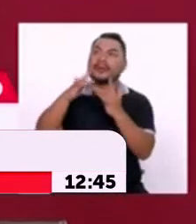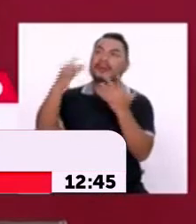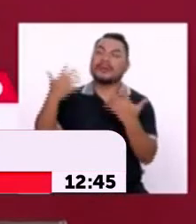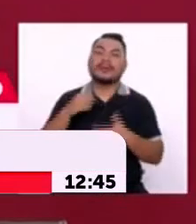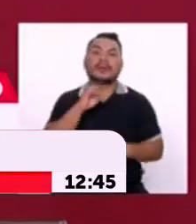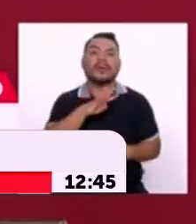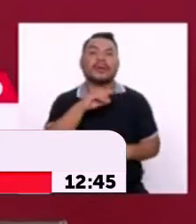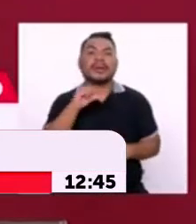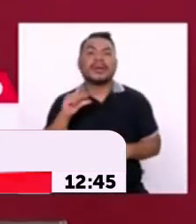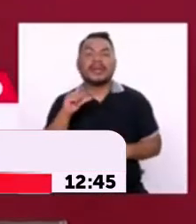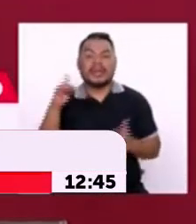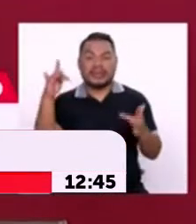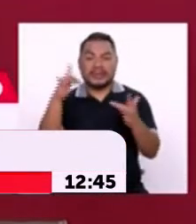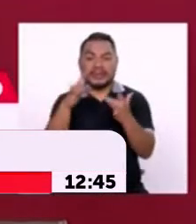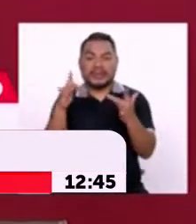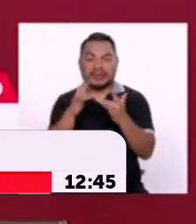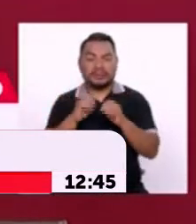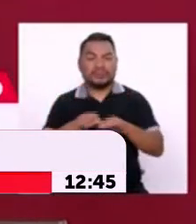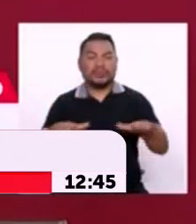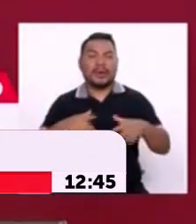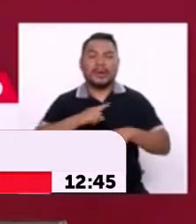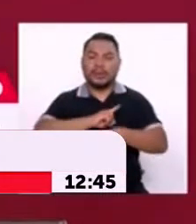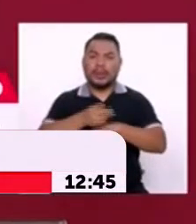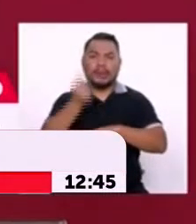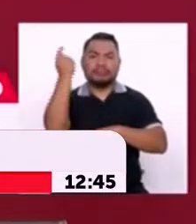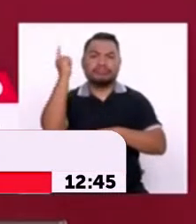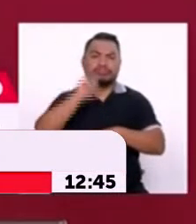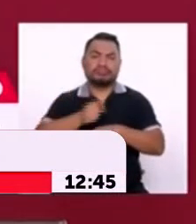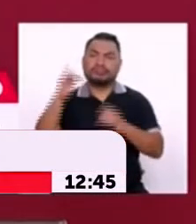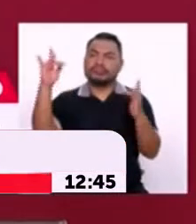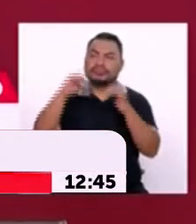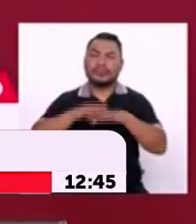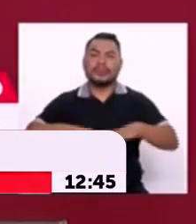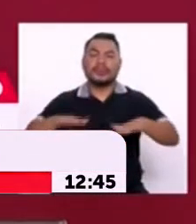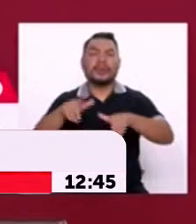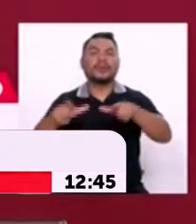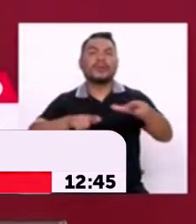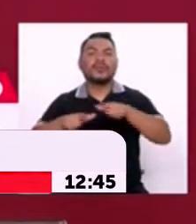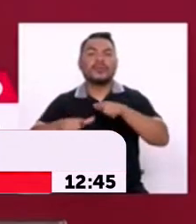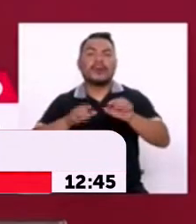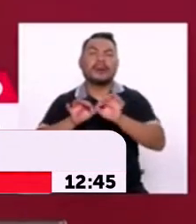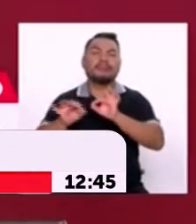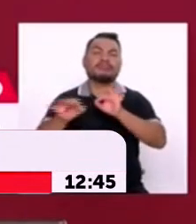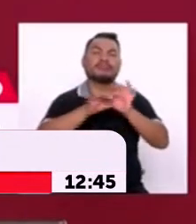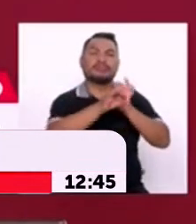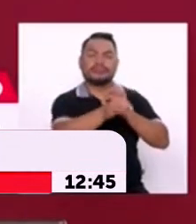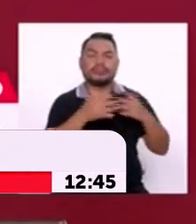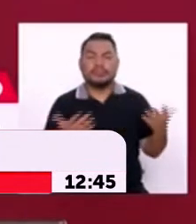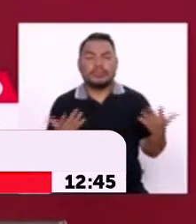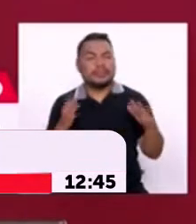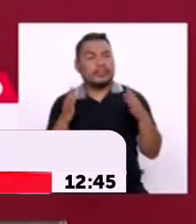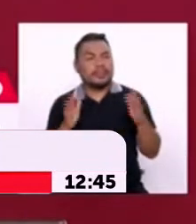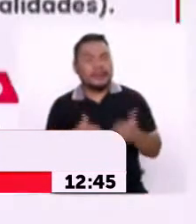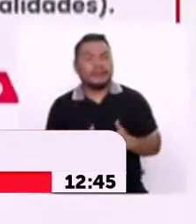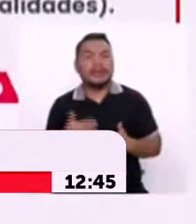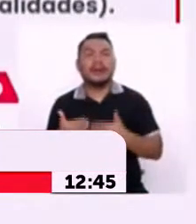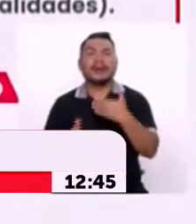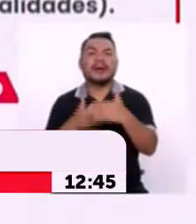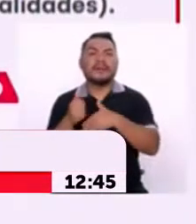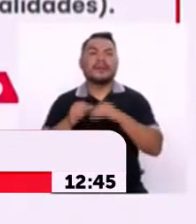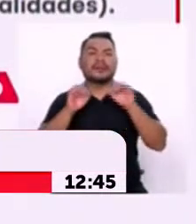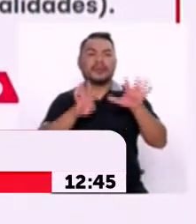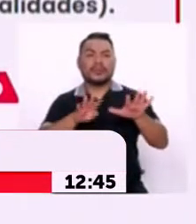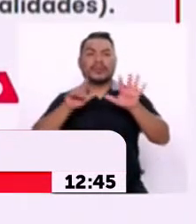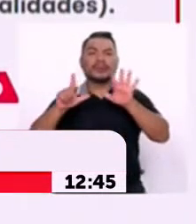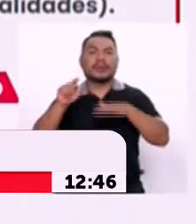antenas 4G de Internet de alta velocidad en localidades rurales, alcanzando un